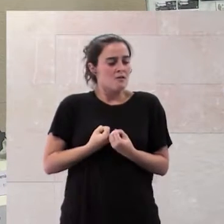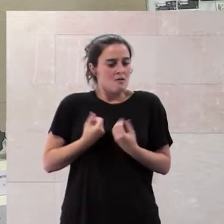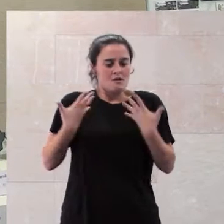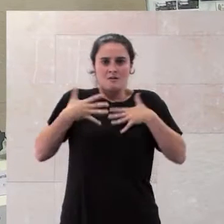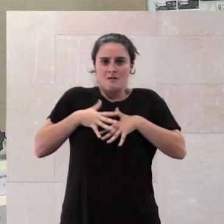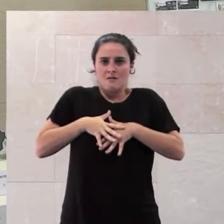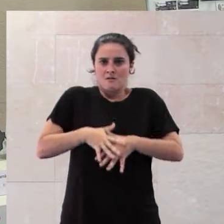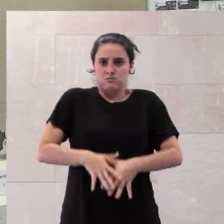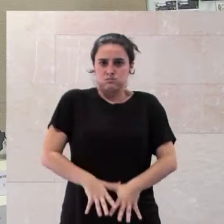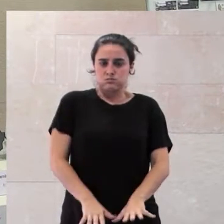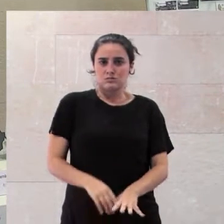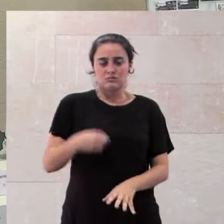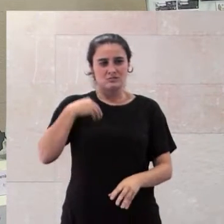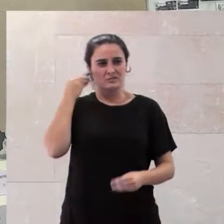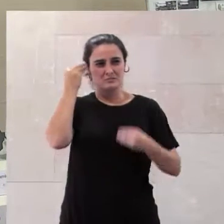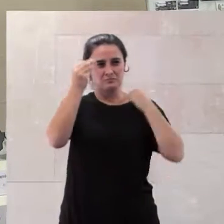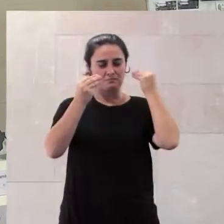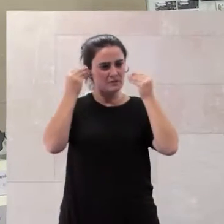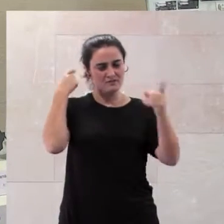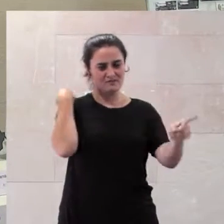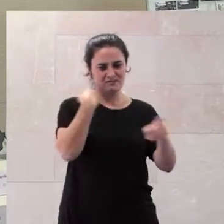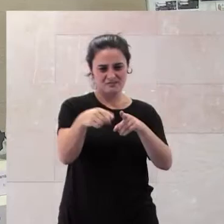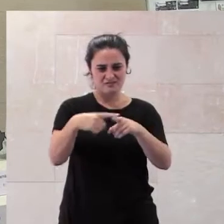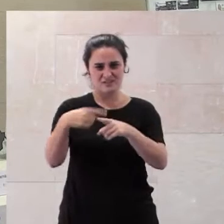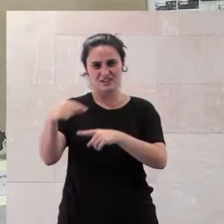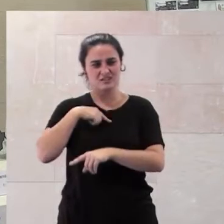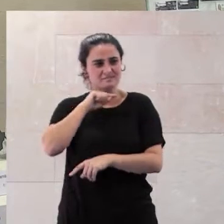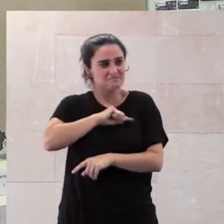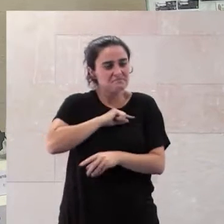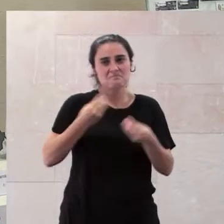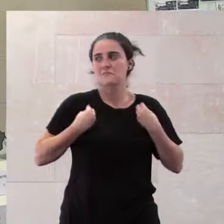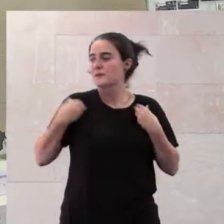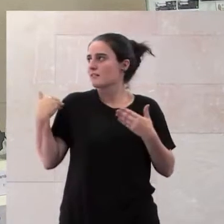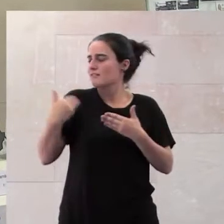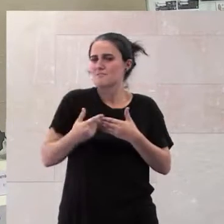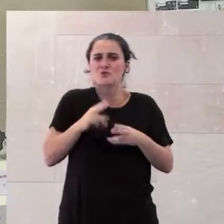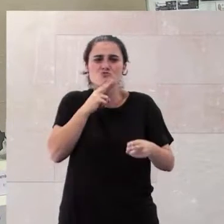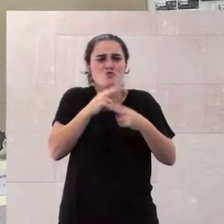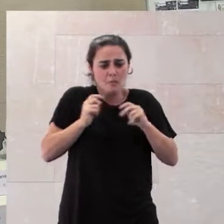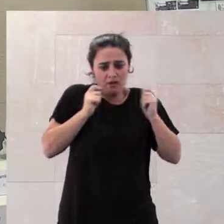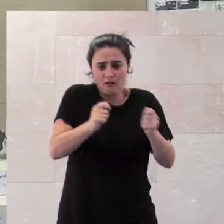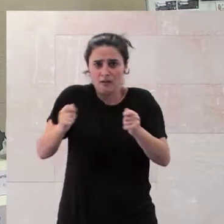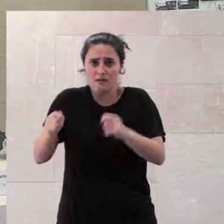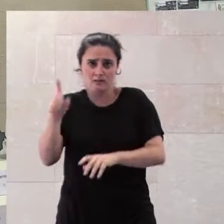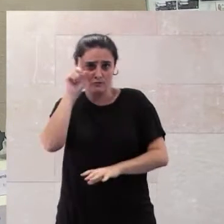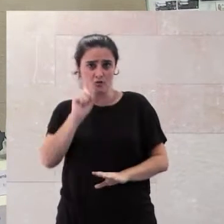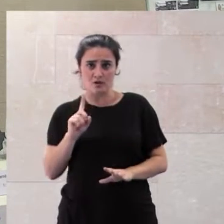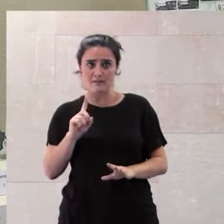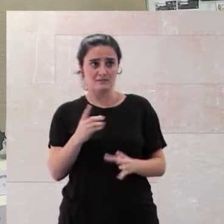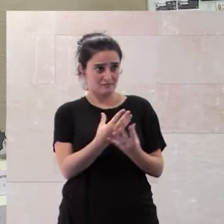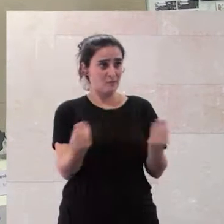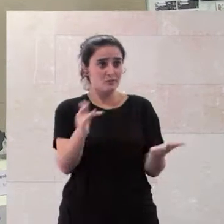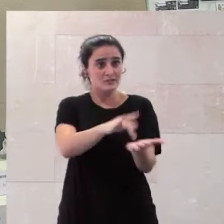eso creo yo. Eso yo creo que era un montón de cosas que había sentido, vivido, pero no sabías ponerle nombre. Eso nos pasa a muchas, ¿no? Es